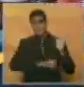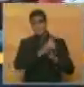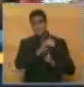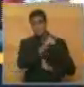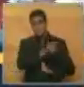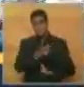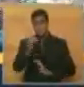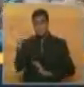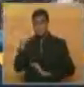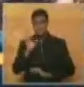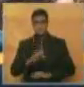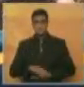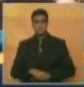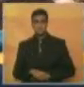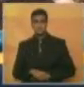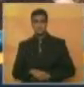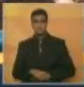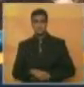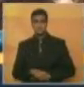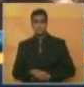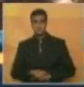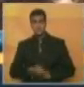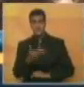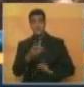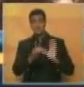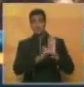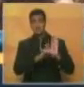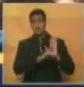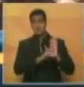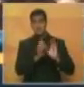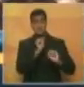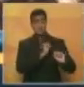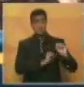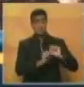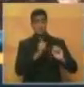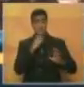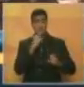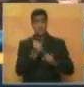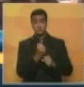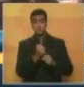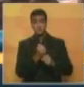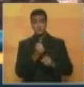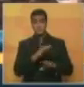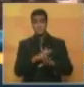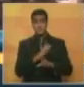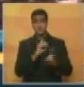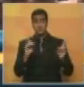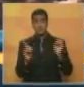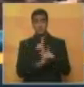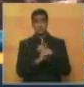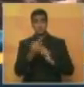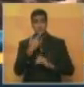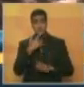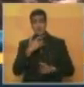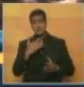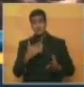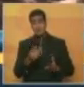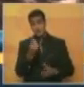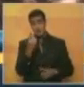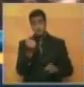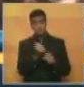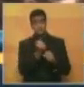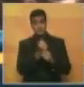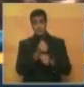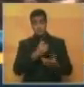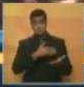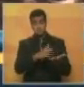para Caracas. Esa ley es antiempleo porque lo que se convierte es una cuchilla que le quita el empleo,